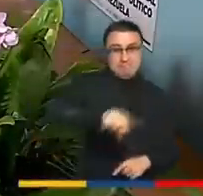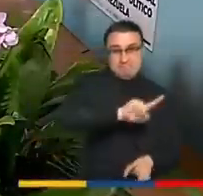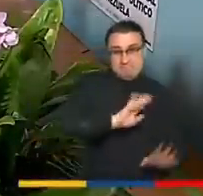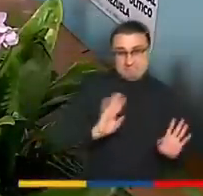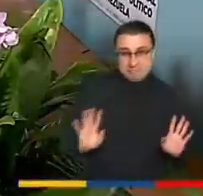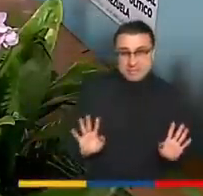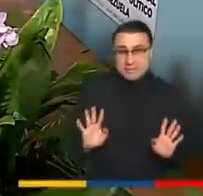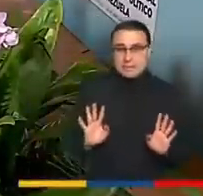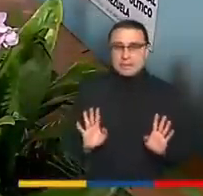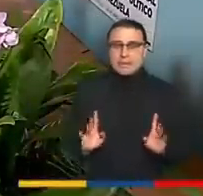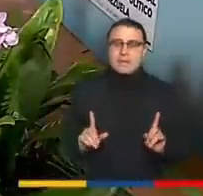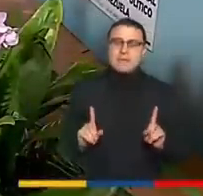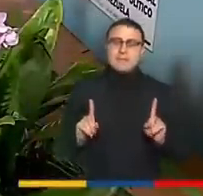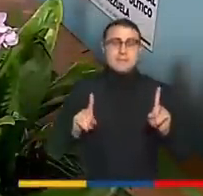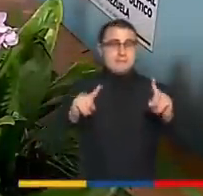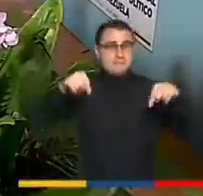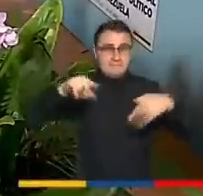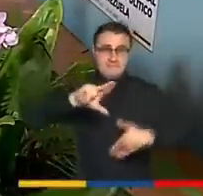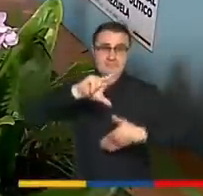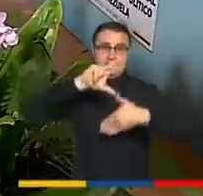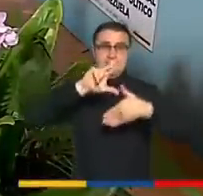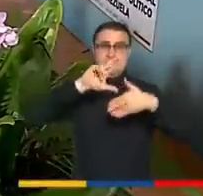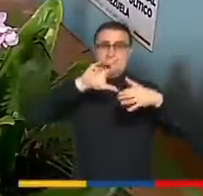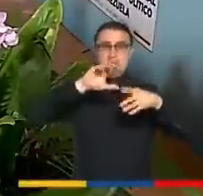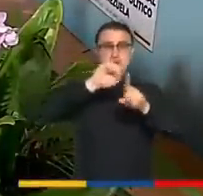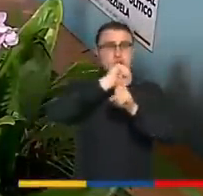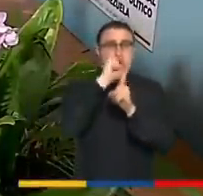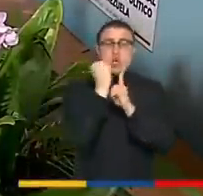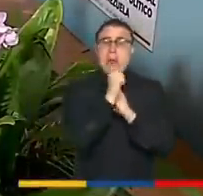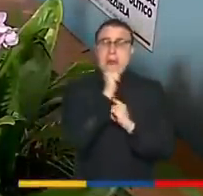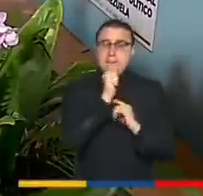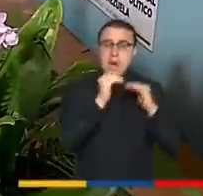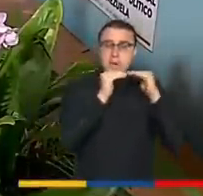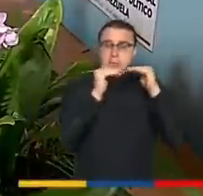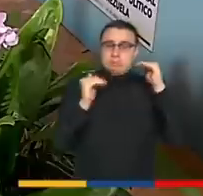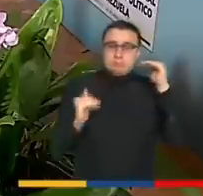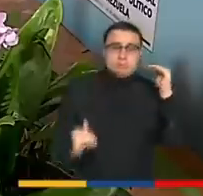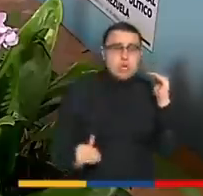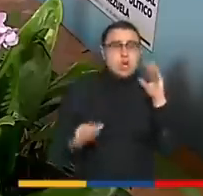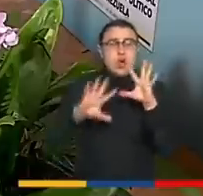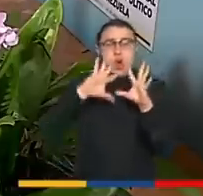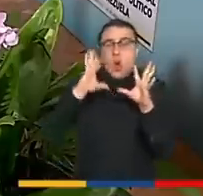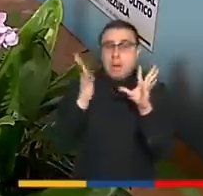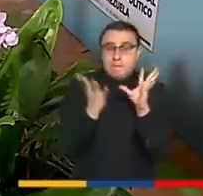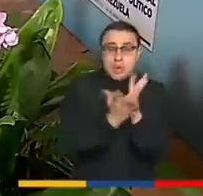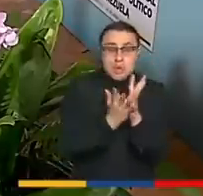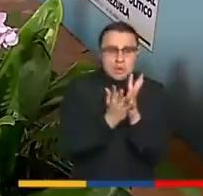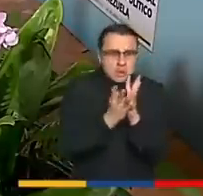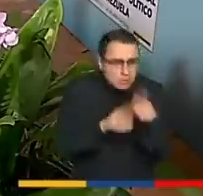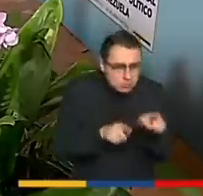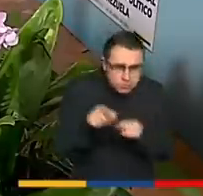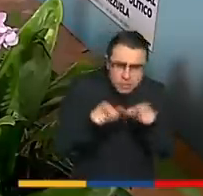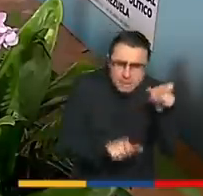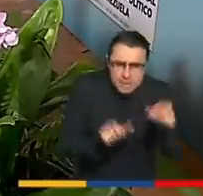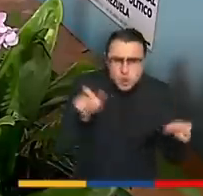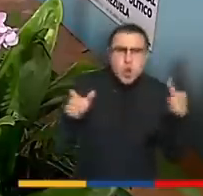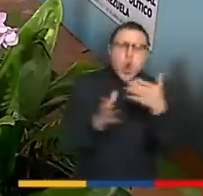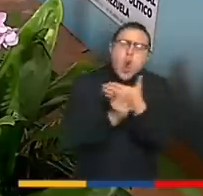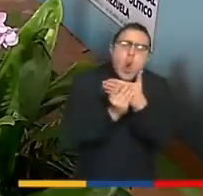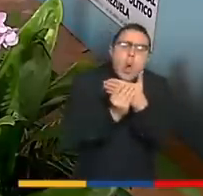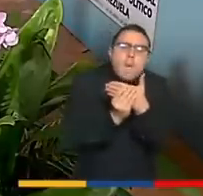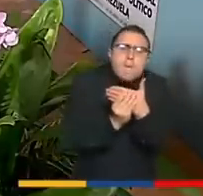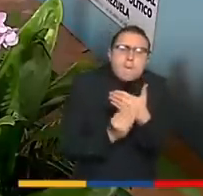Indudablemente ser la sociedad más desigual socialmente del mundo arroja un pueblo pobre que quiere